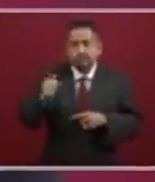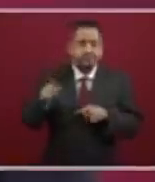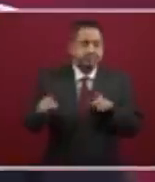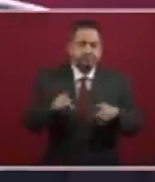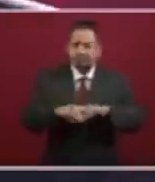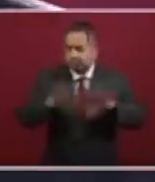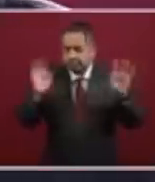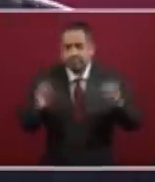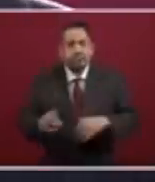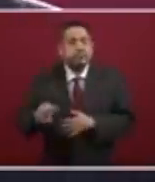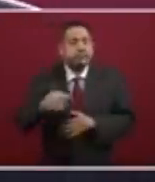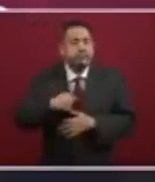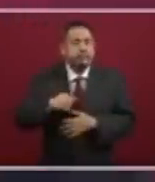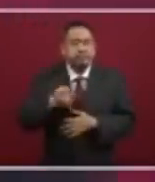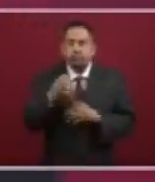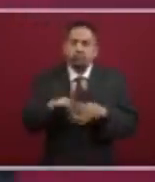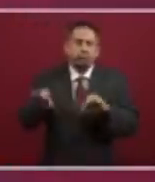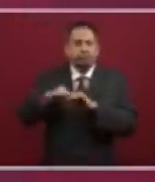importa